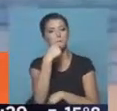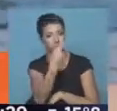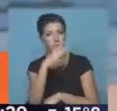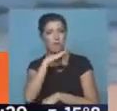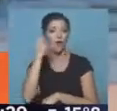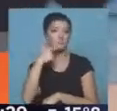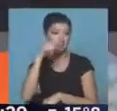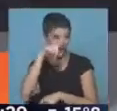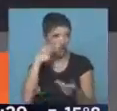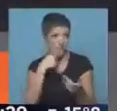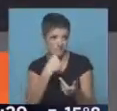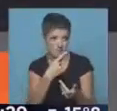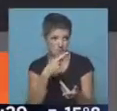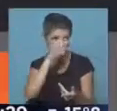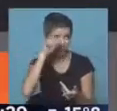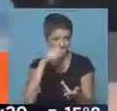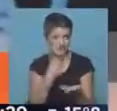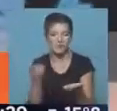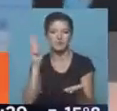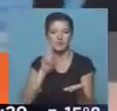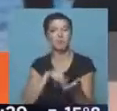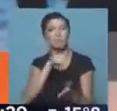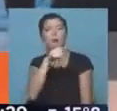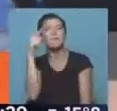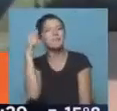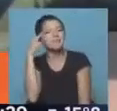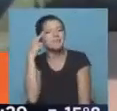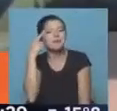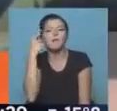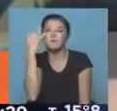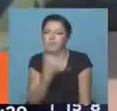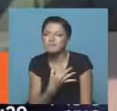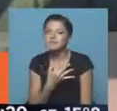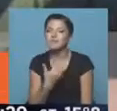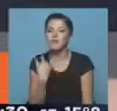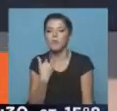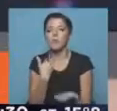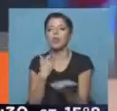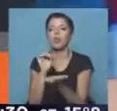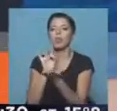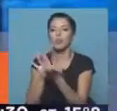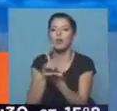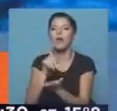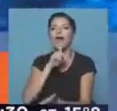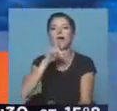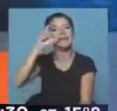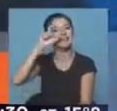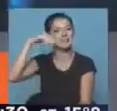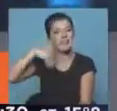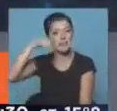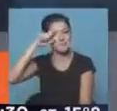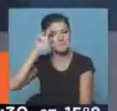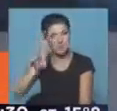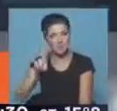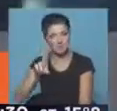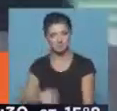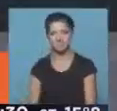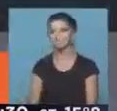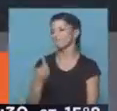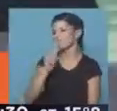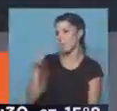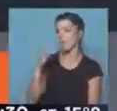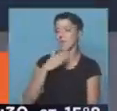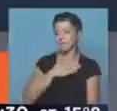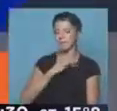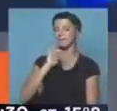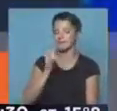la hago ahora ante la cámara. Sí. ¿Crees realmente que puede haber una destitución de Temer? No, lo que es probable es que haya una votación análoga a